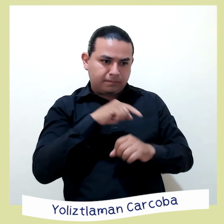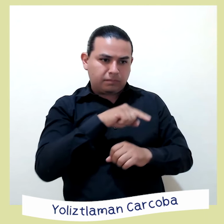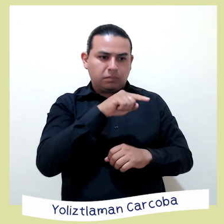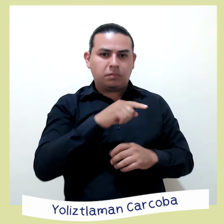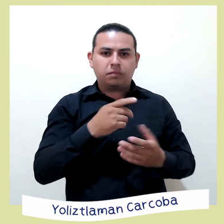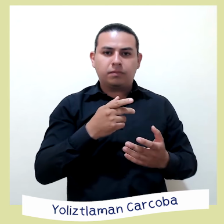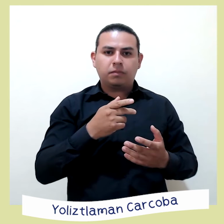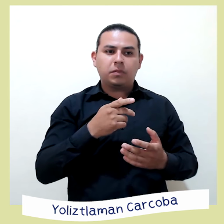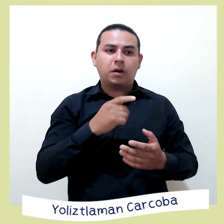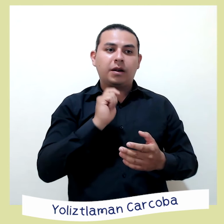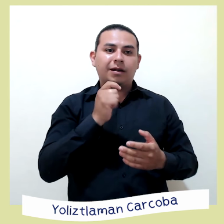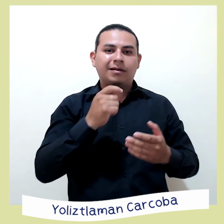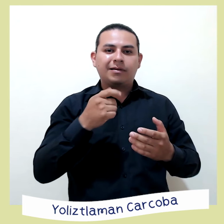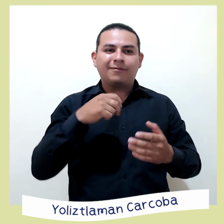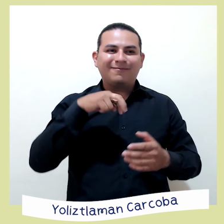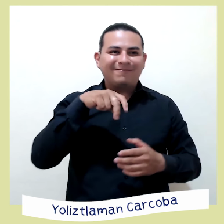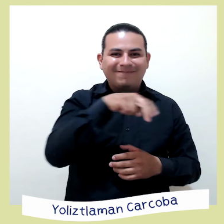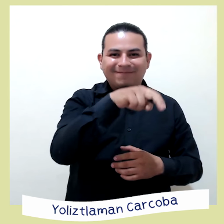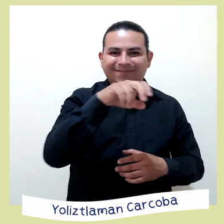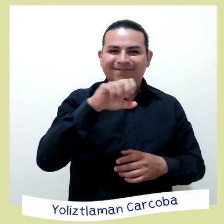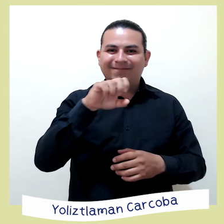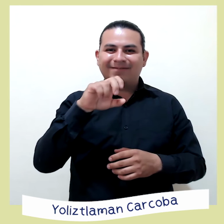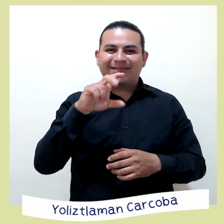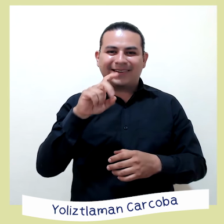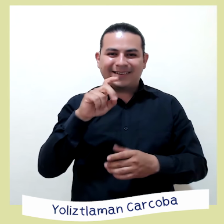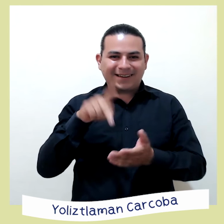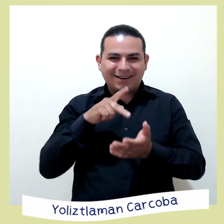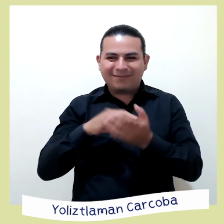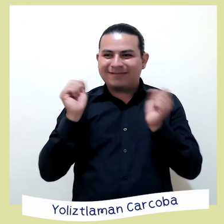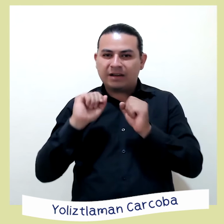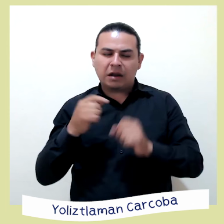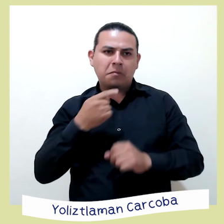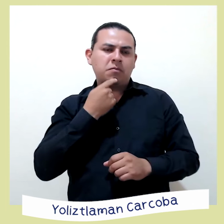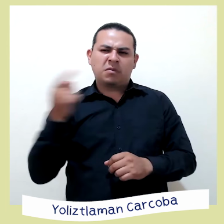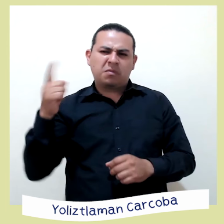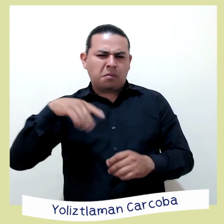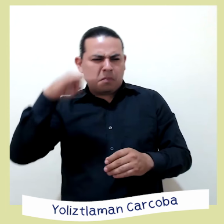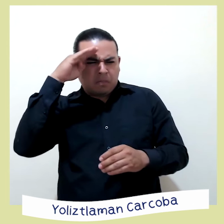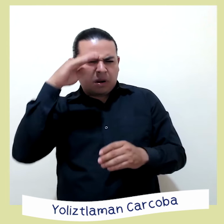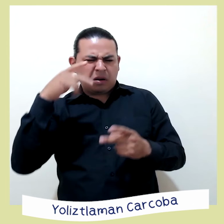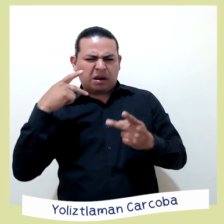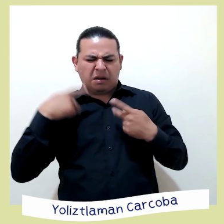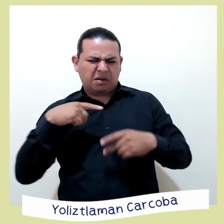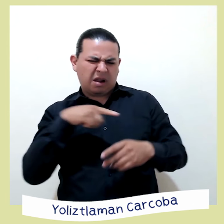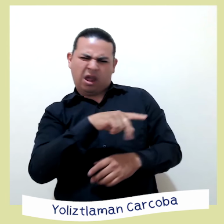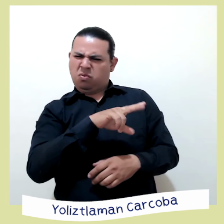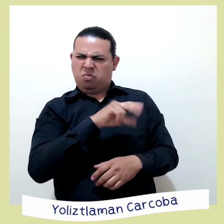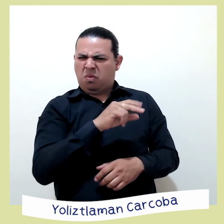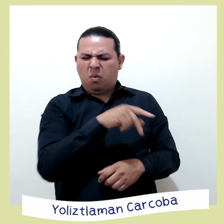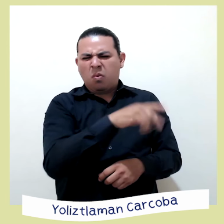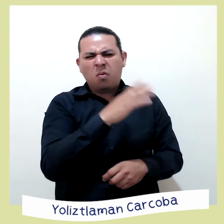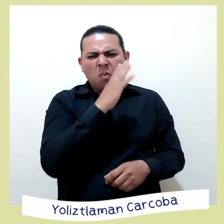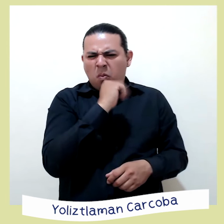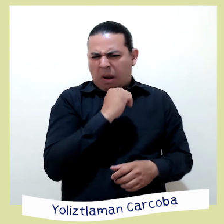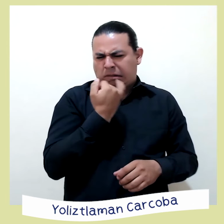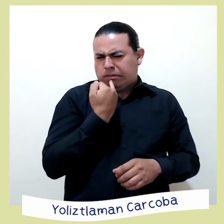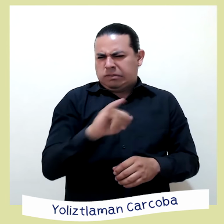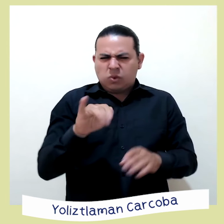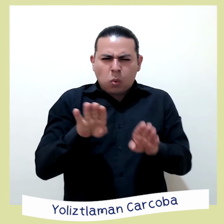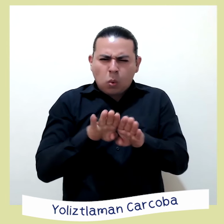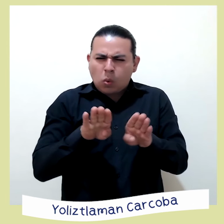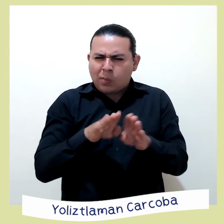el otro, sino cómo nos conducimos nosotros mismos. Yo tengo 65 años de edad, no tendría por qué salir los domingos